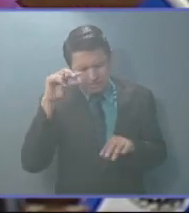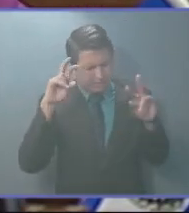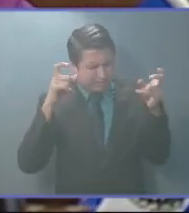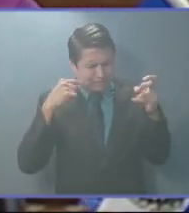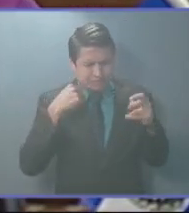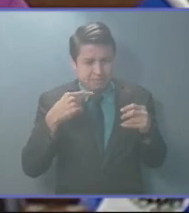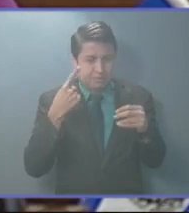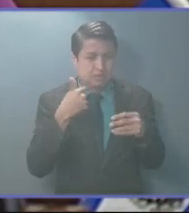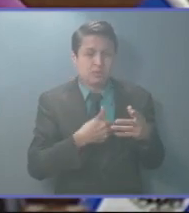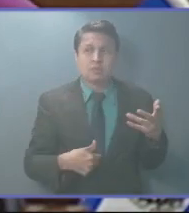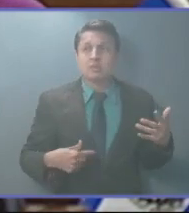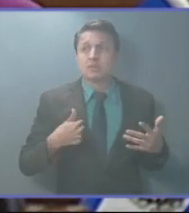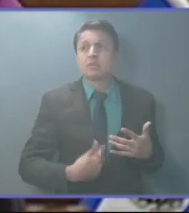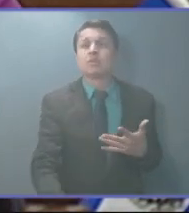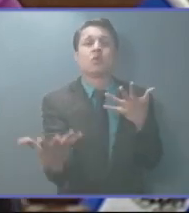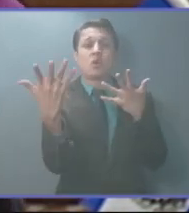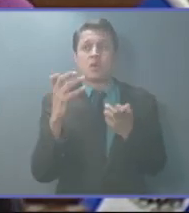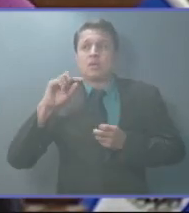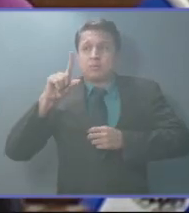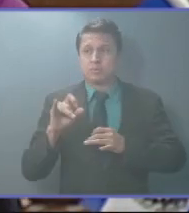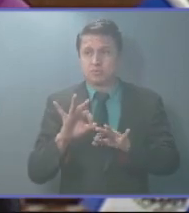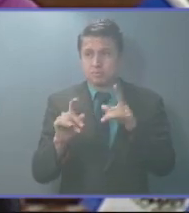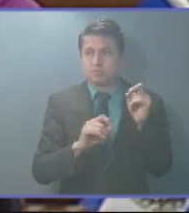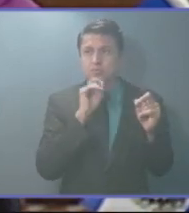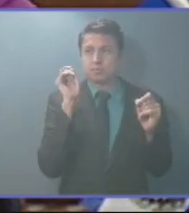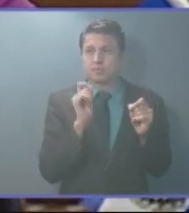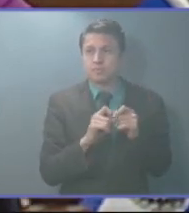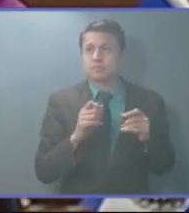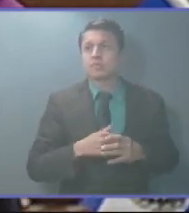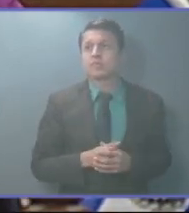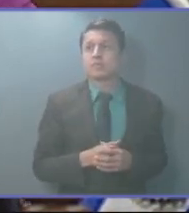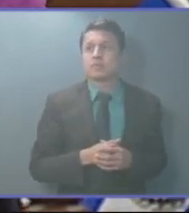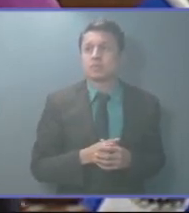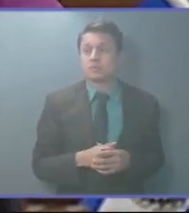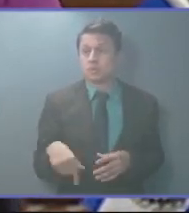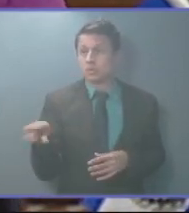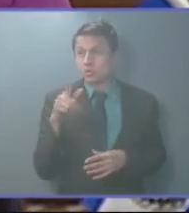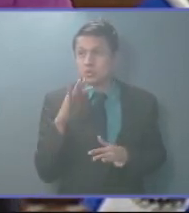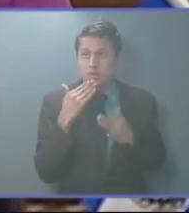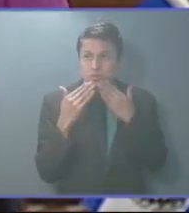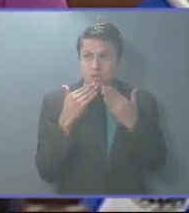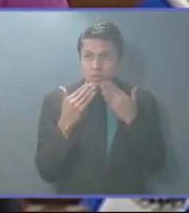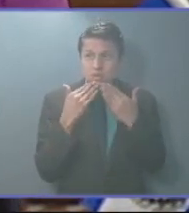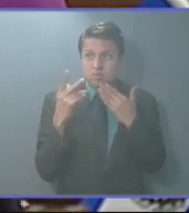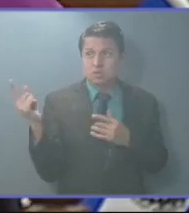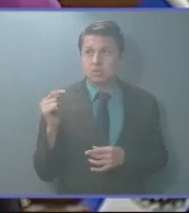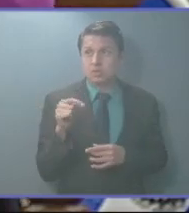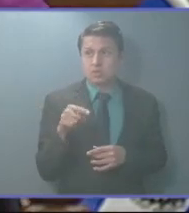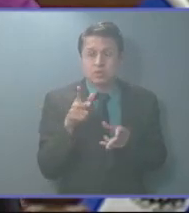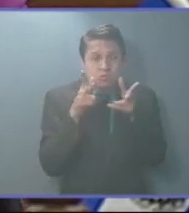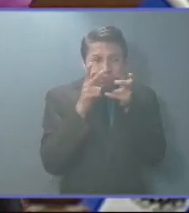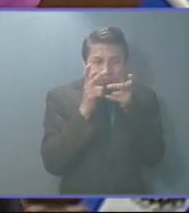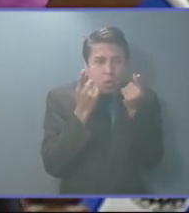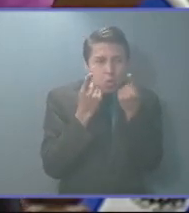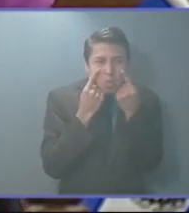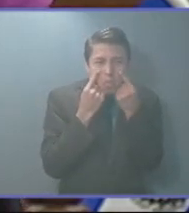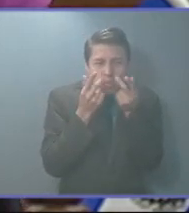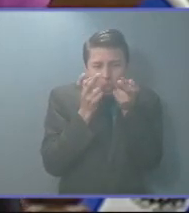y quiero preguntar concretamente usted ha hablado qué pasó por aquí superviso